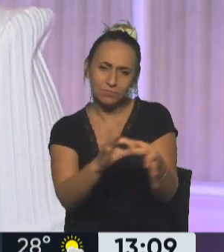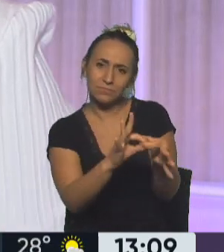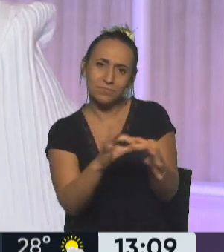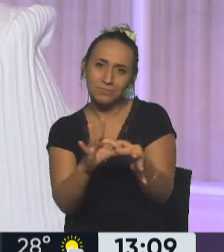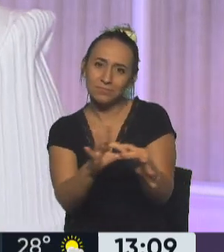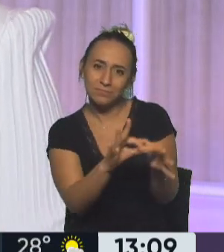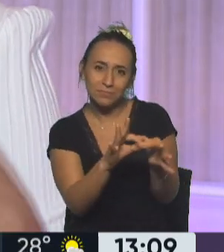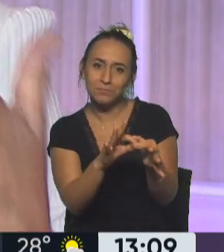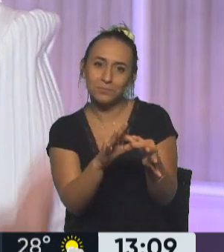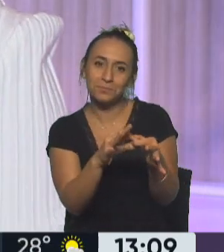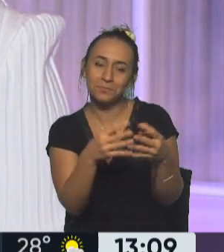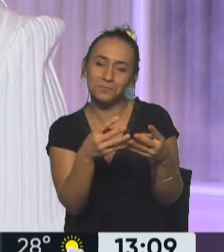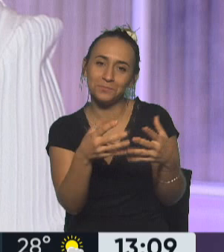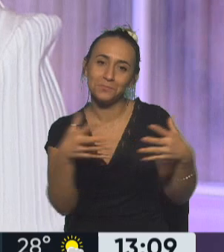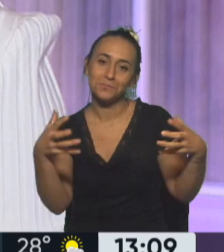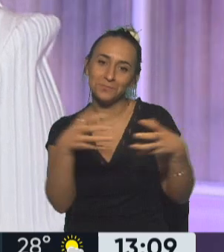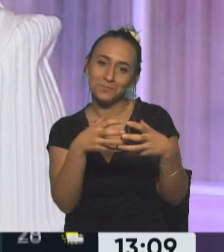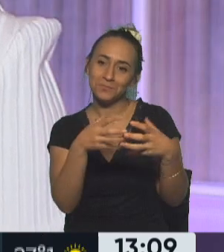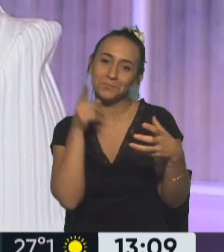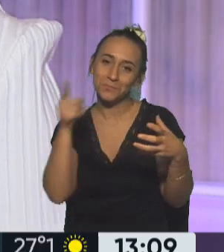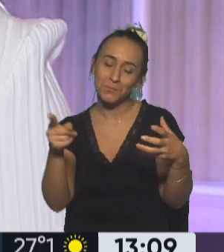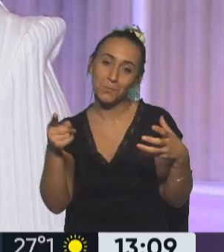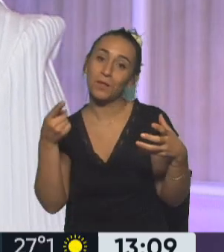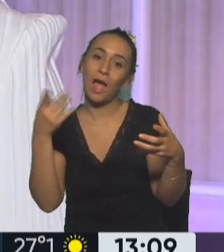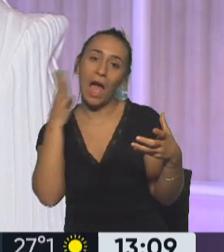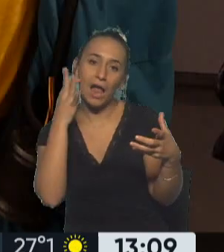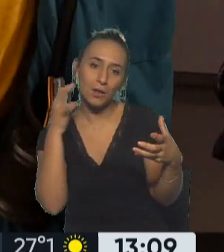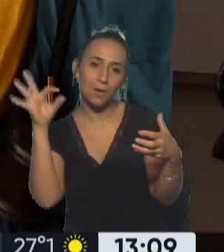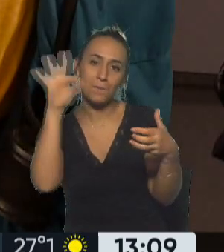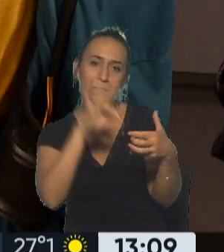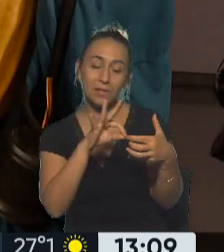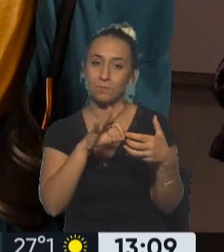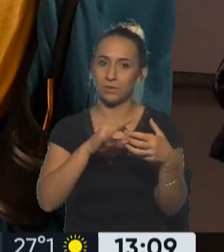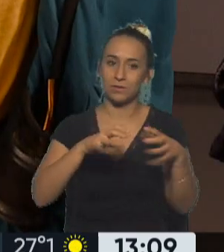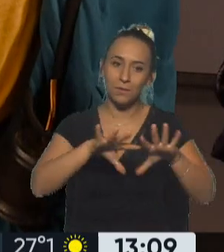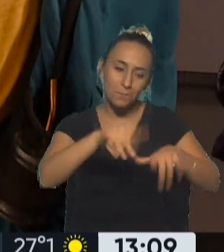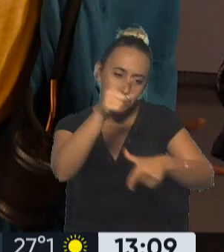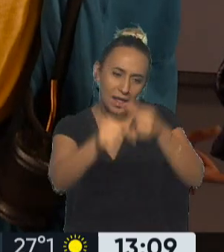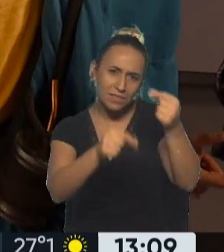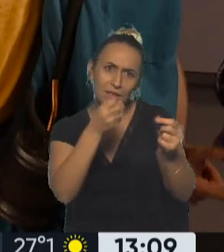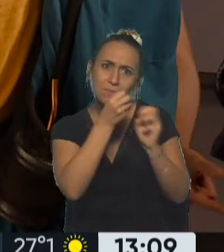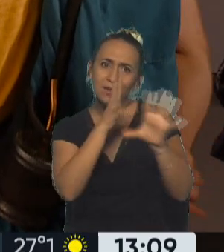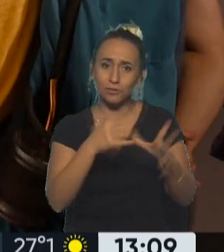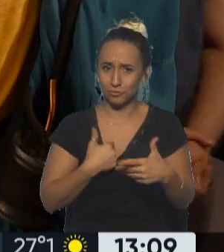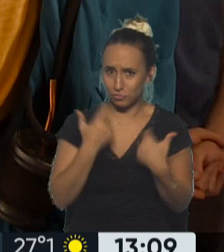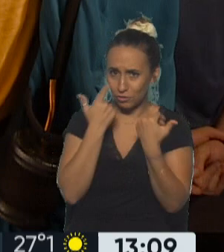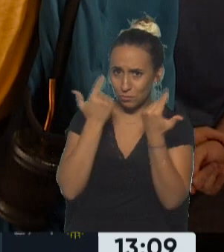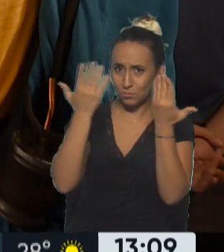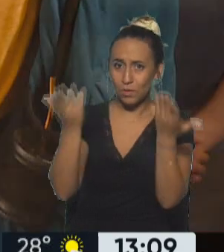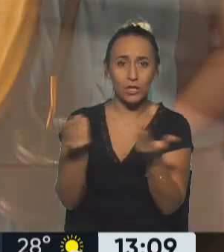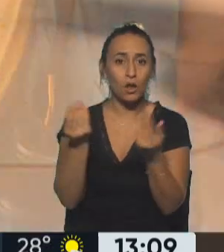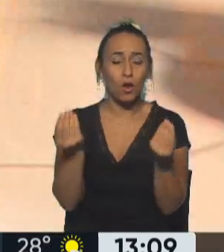ser atacadas y combatir al enemigo. Bueno, es un mundo maravilloso que lo muestro y lo hablo a través de